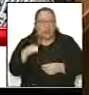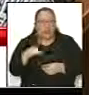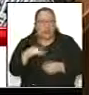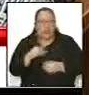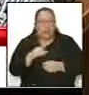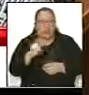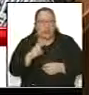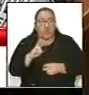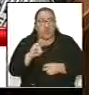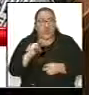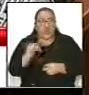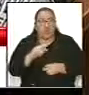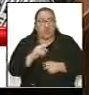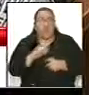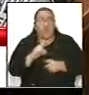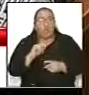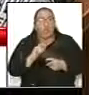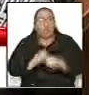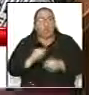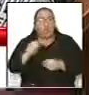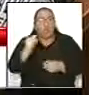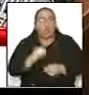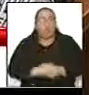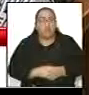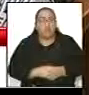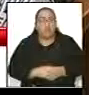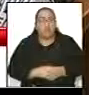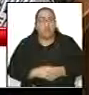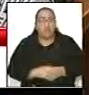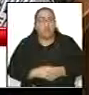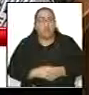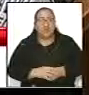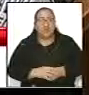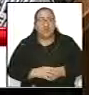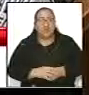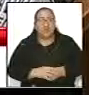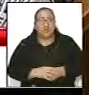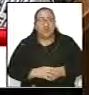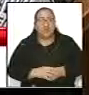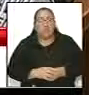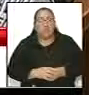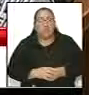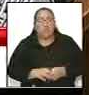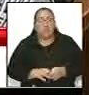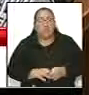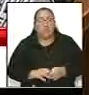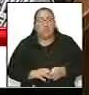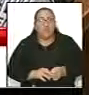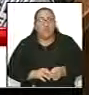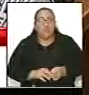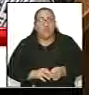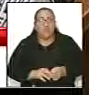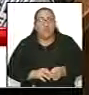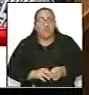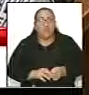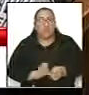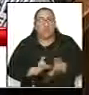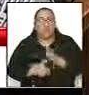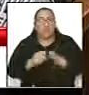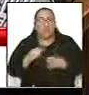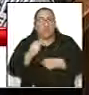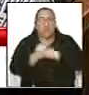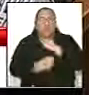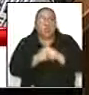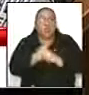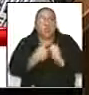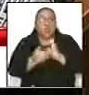zonas urbanas, sino también en las zonas rurales alejadas, se tuvo siempre esa idea. Idea que se fue madurando con los años y que después se